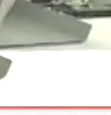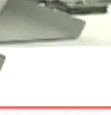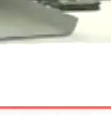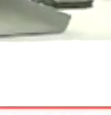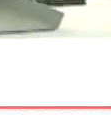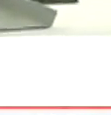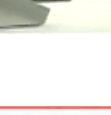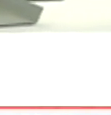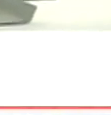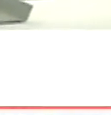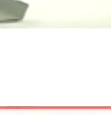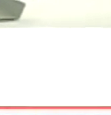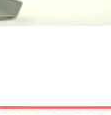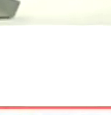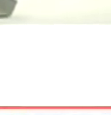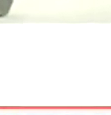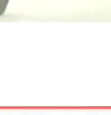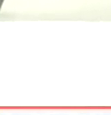año 2020,